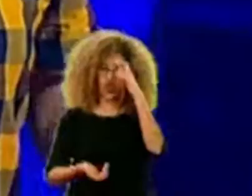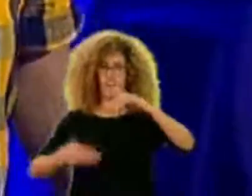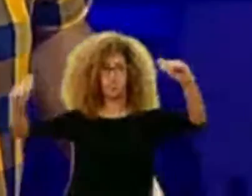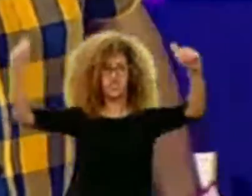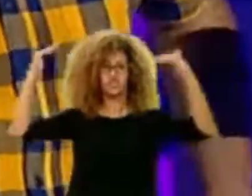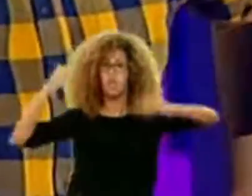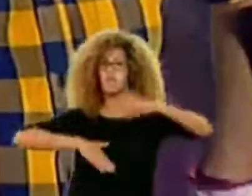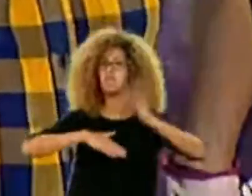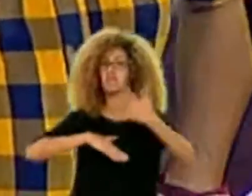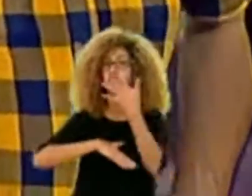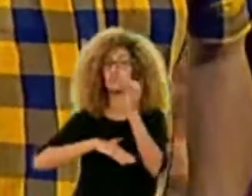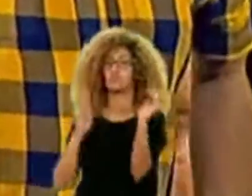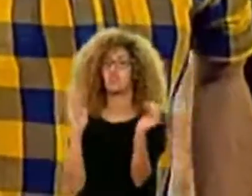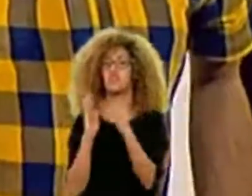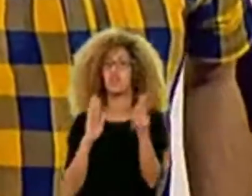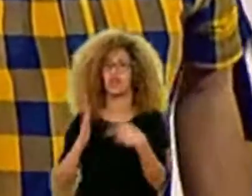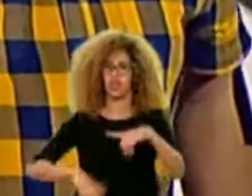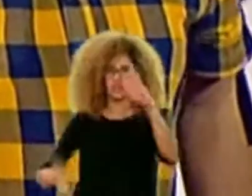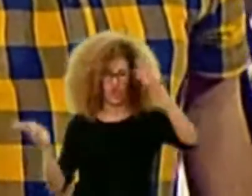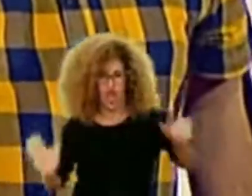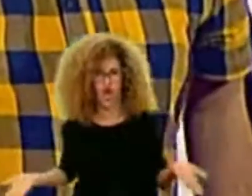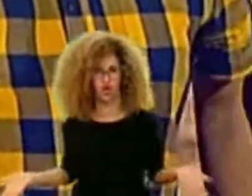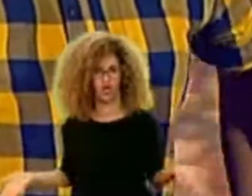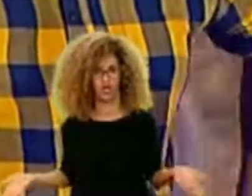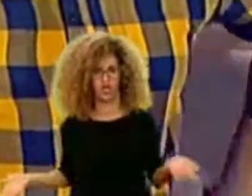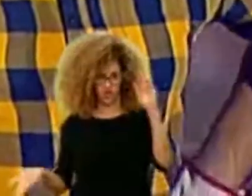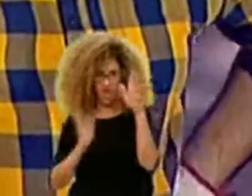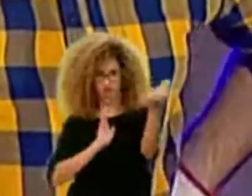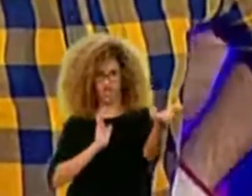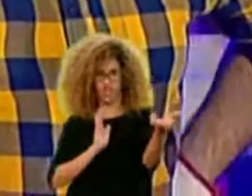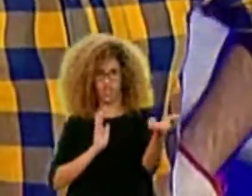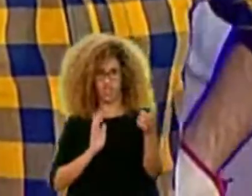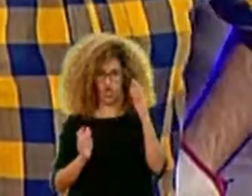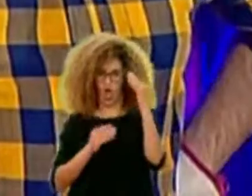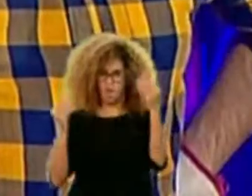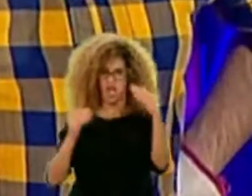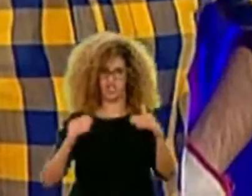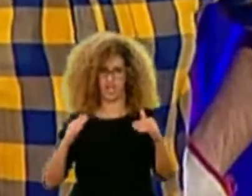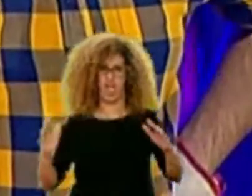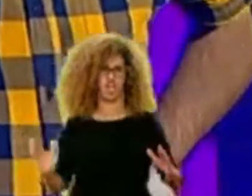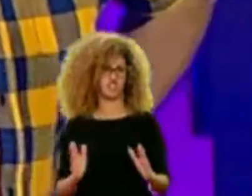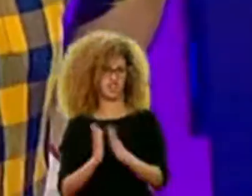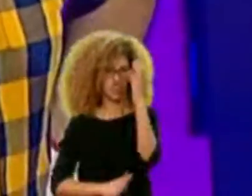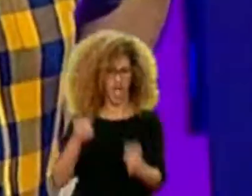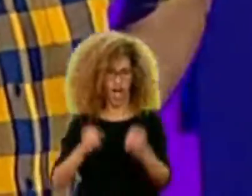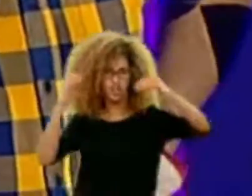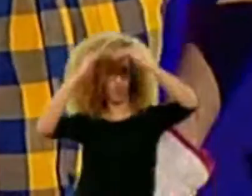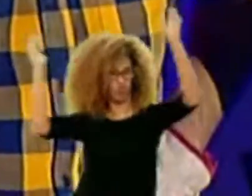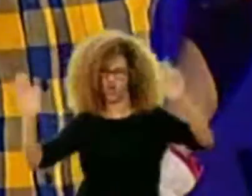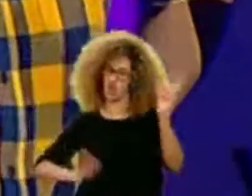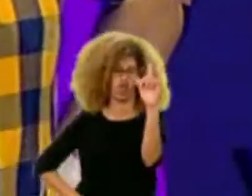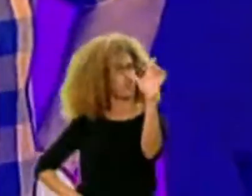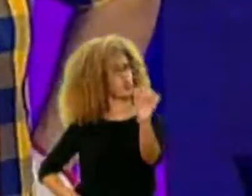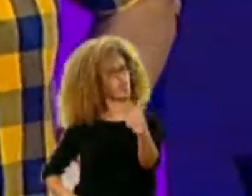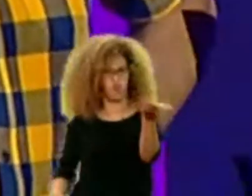euros, ¿eh? ¿Tú te has vuelto loco que me dan un artefacto a mí? Ni que fueras a tellar la Capilla Sixtina, ni Santa Ana. No, hombre, algo más económico.